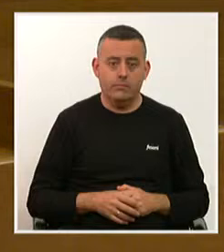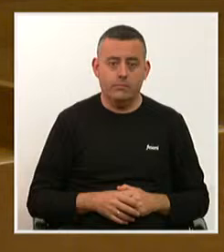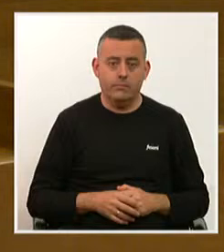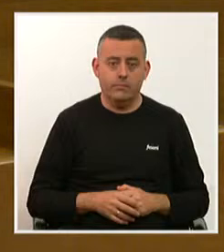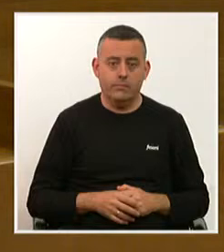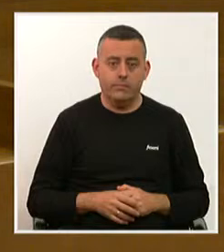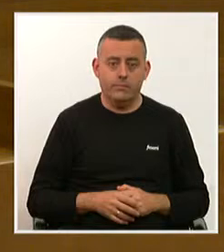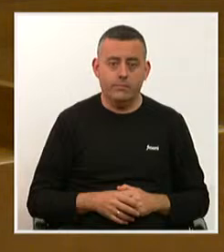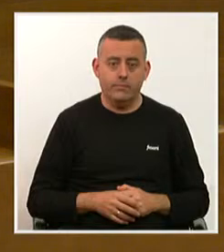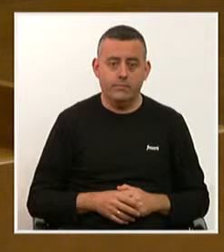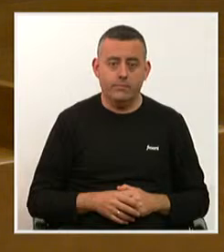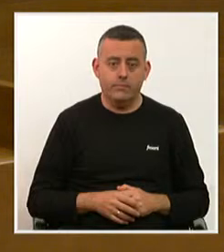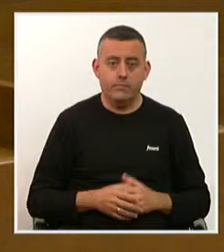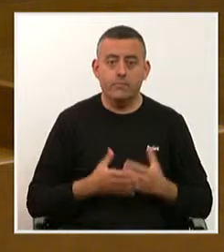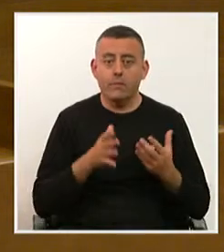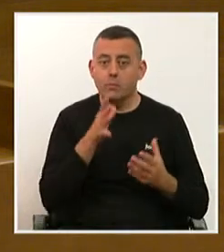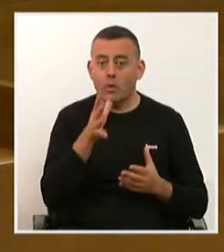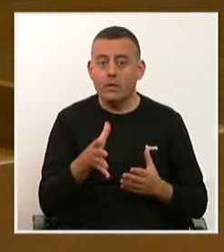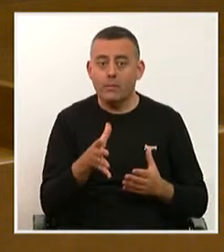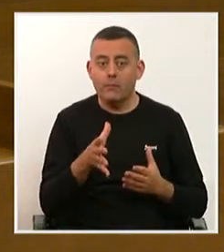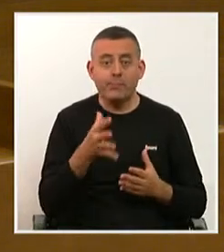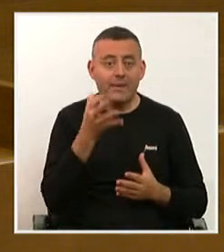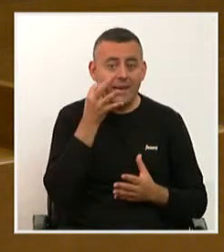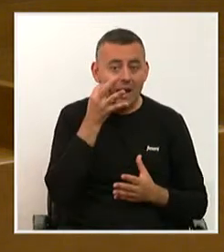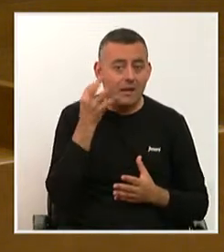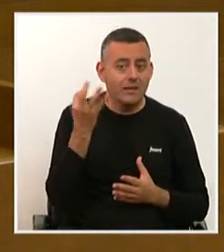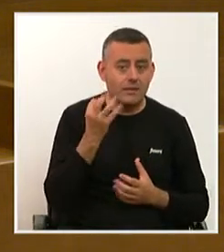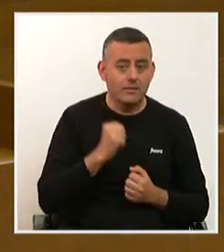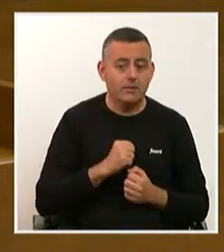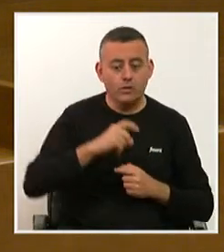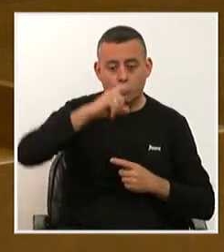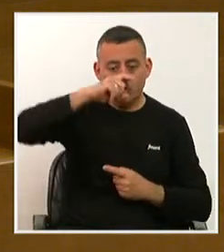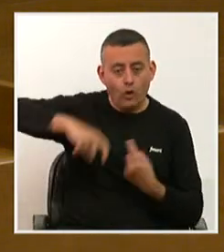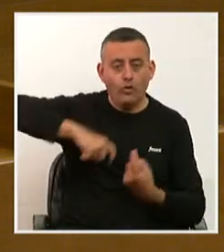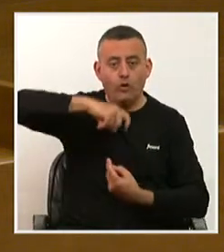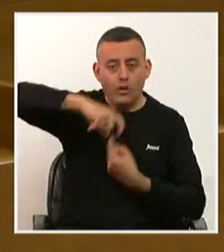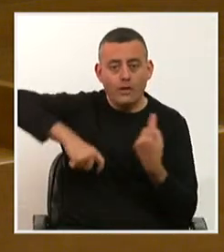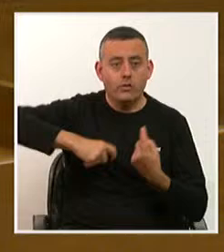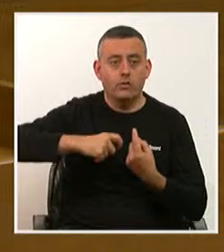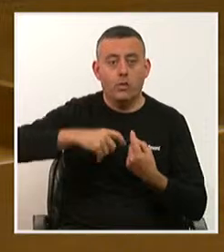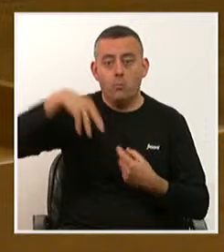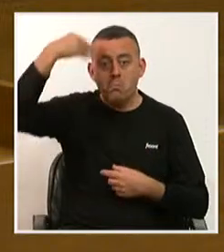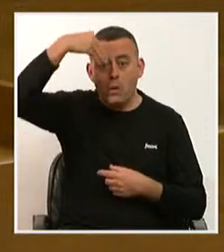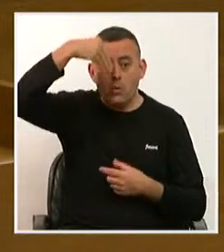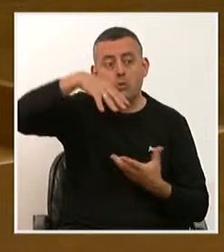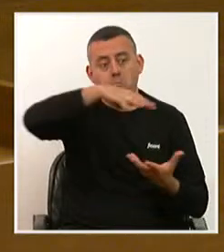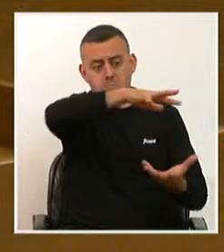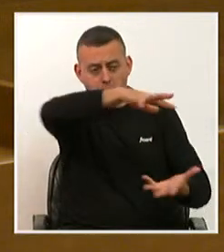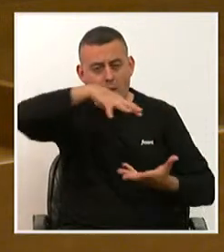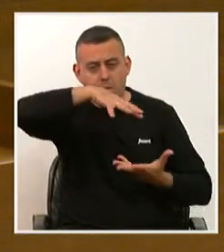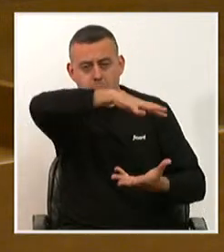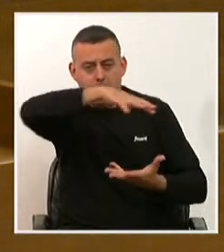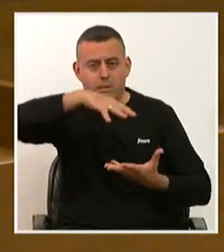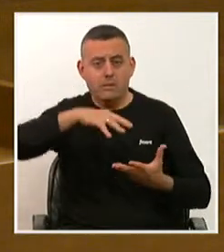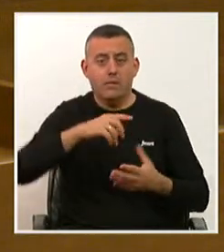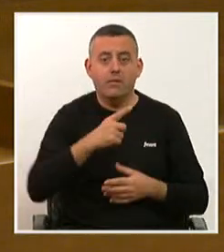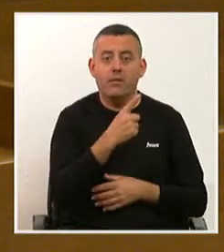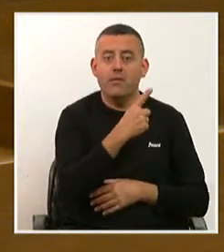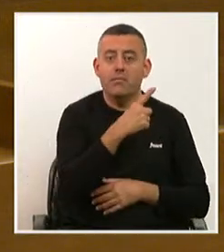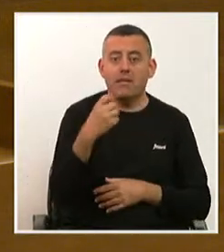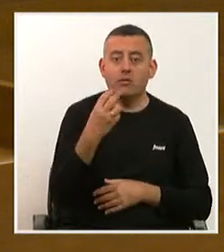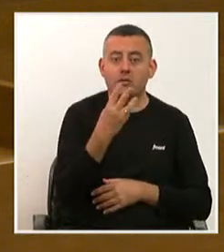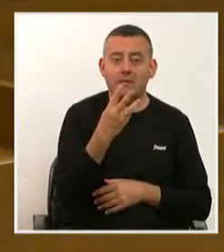socialista Porque la realidad es que año tras año se aumenta el volumen de importaciones de Marruecos hemos pasado de 130,000